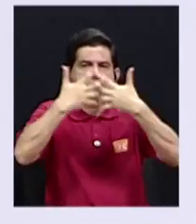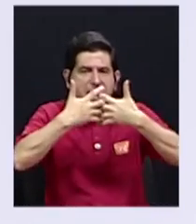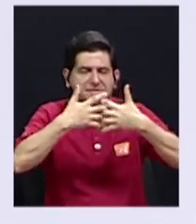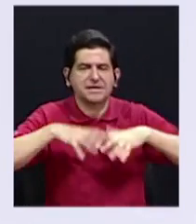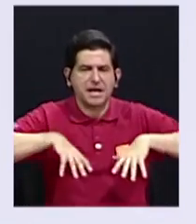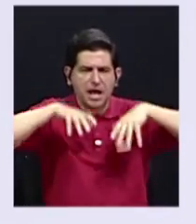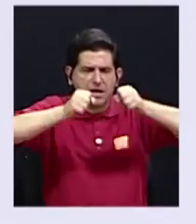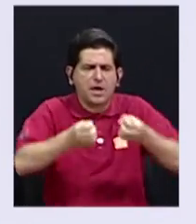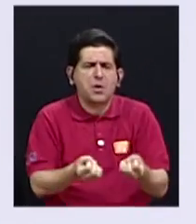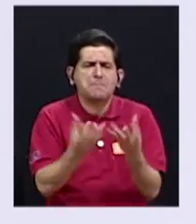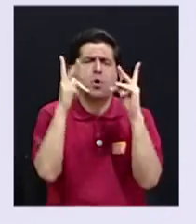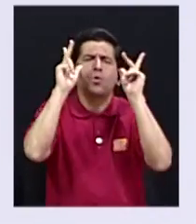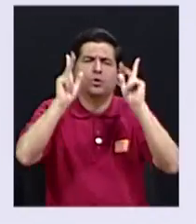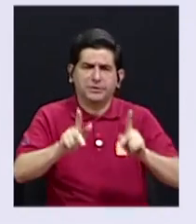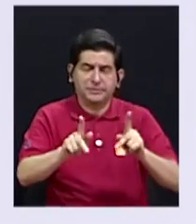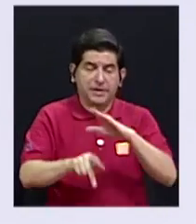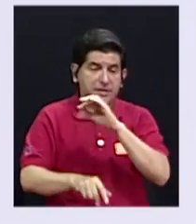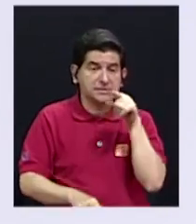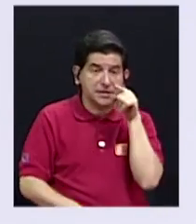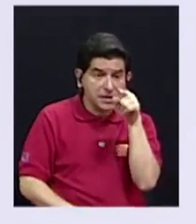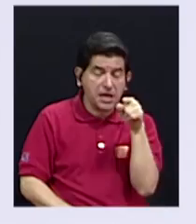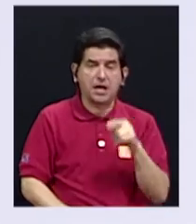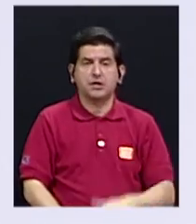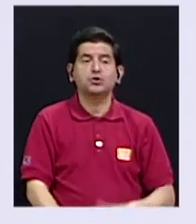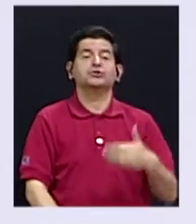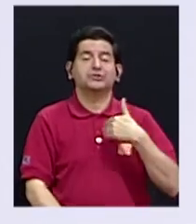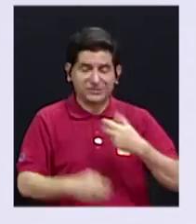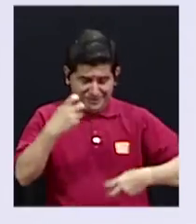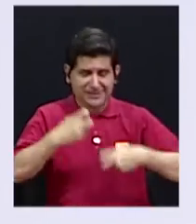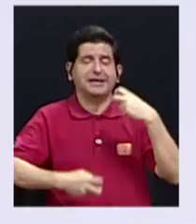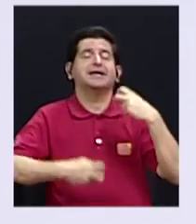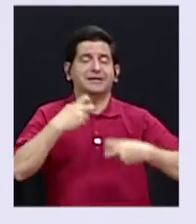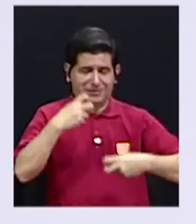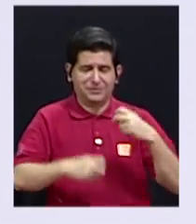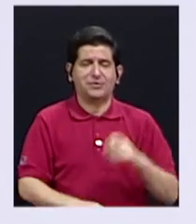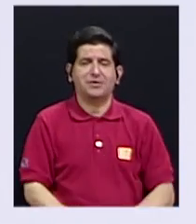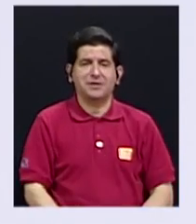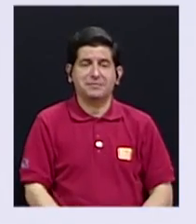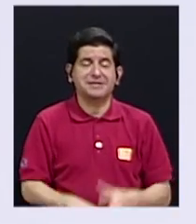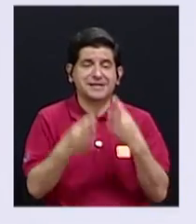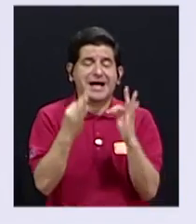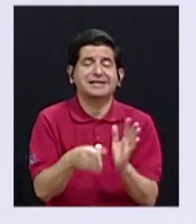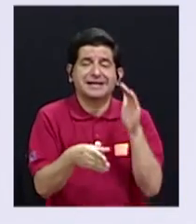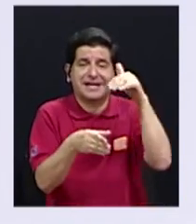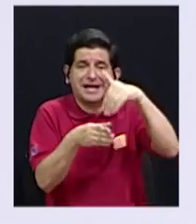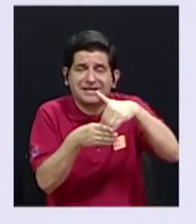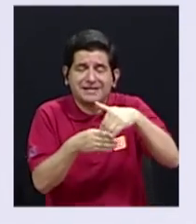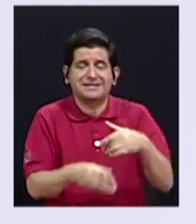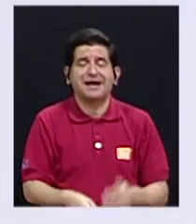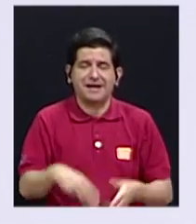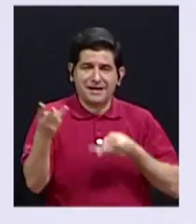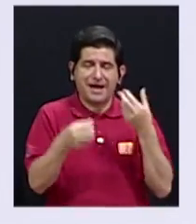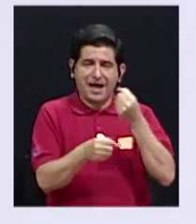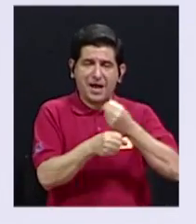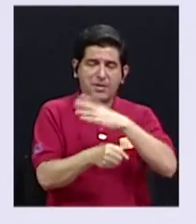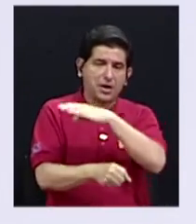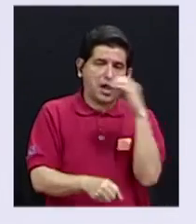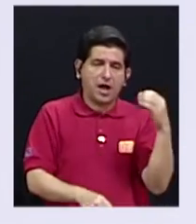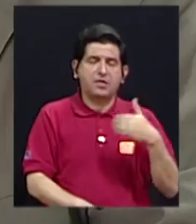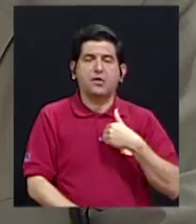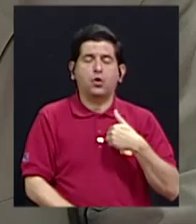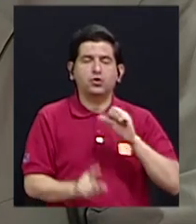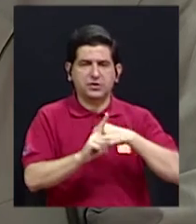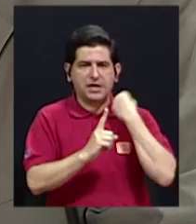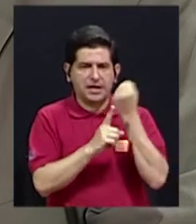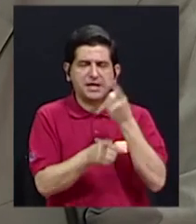que gradúa mucha gente y ellos están teniendo problemas de incursión ya sea de entrar al mercado laboral o de tener las